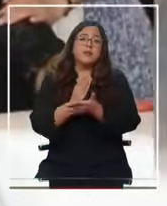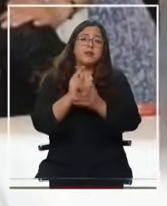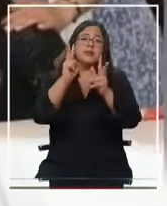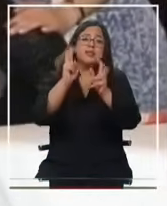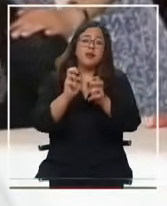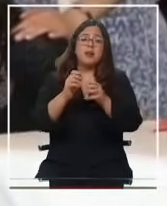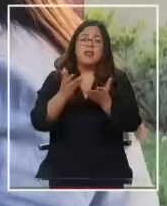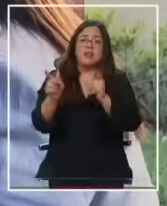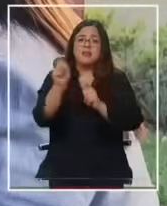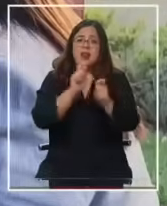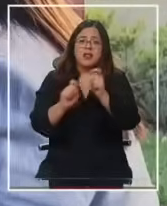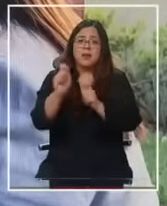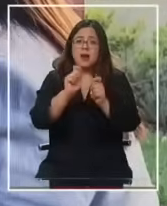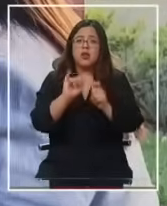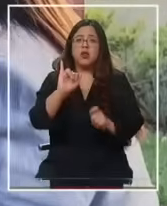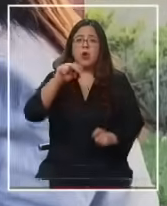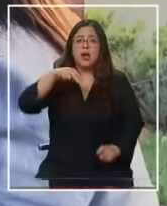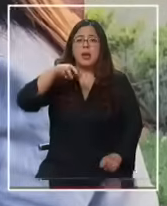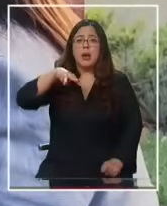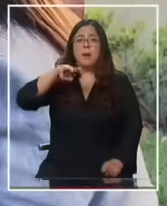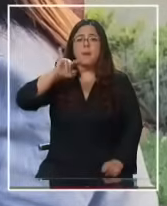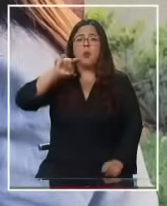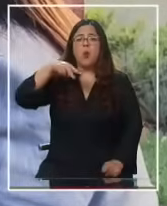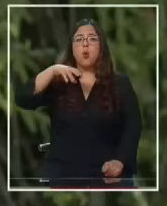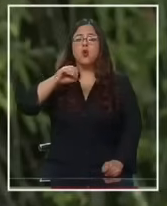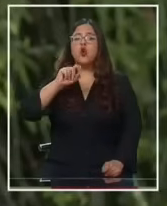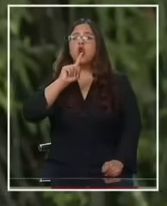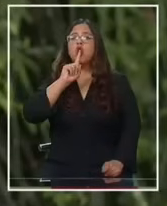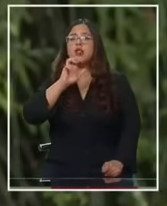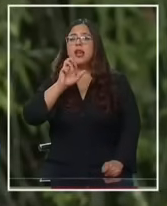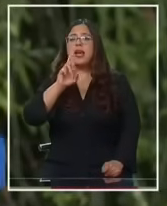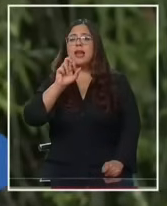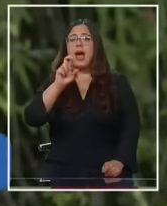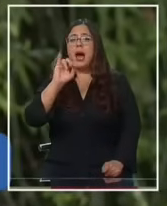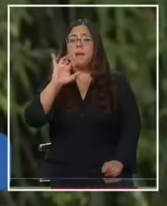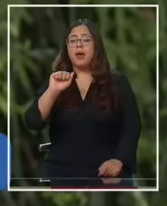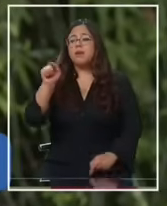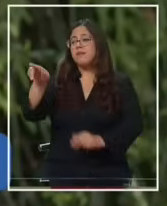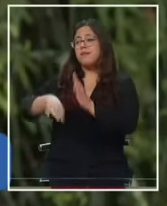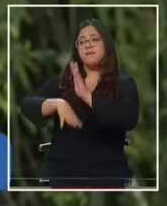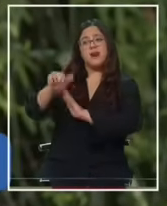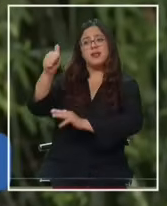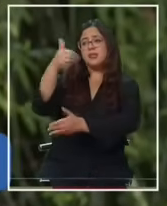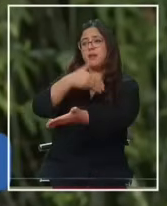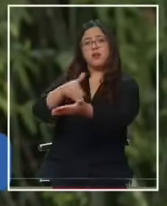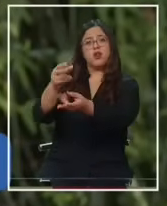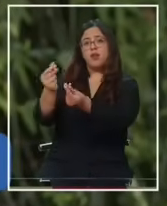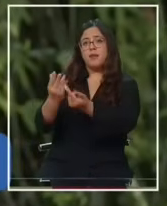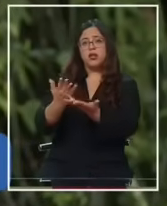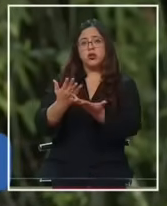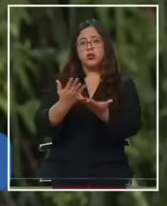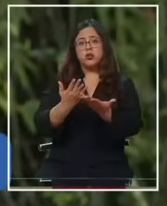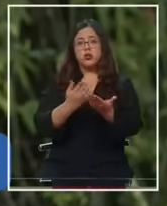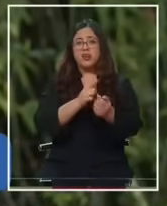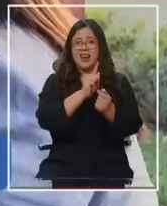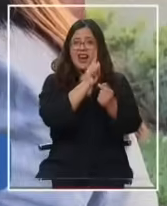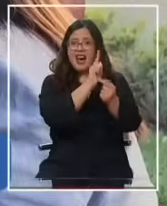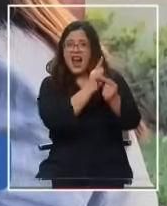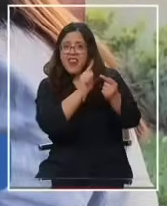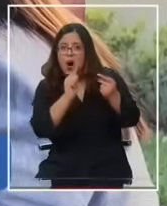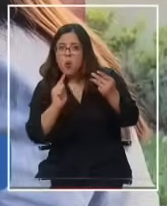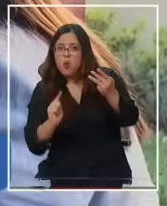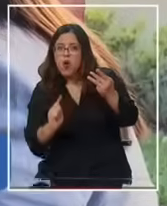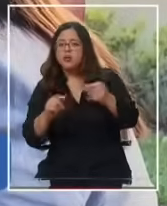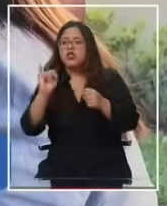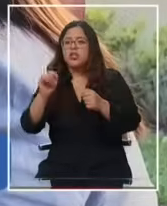de inmunoterapia, un tratamiento de alto costo. Supera los 6 millones de pesos. ¿Cada sesión? Cada sesión.